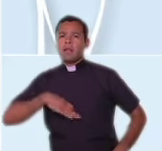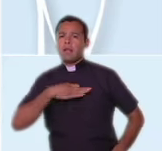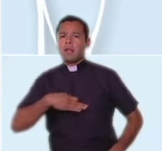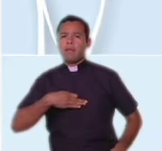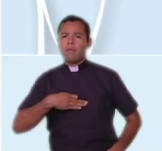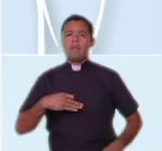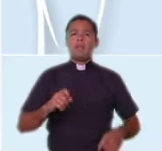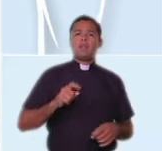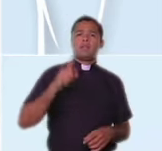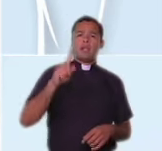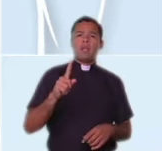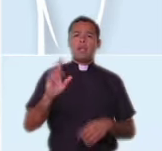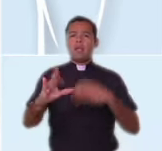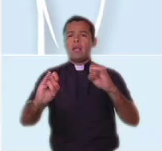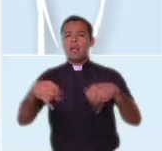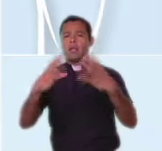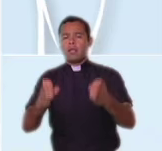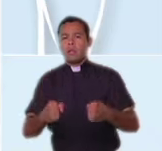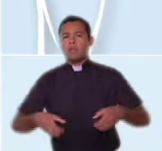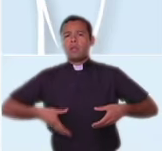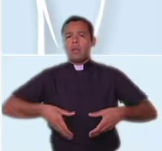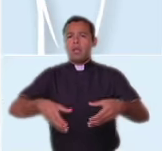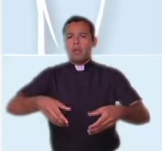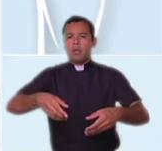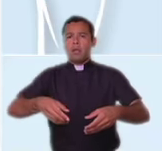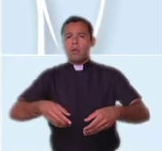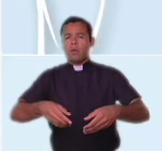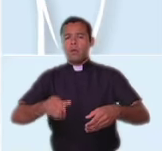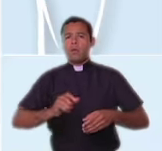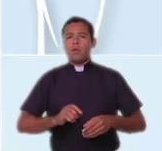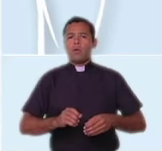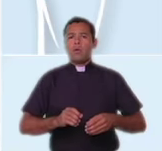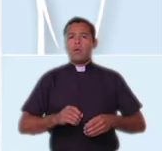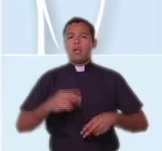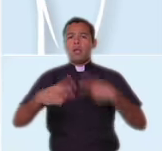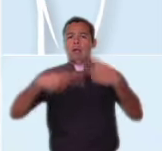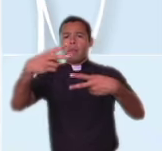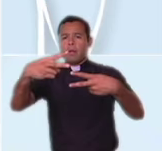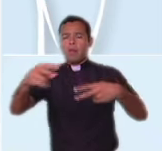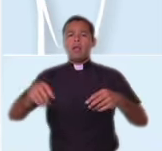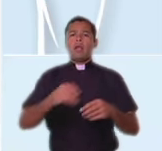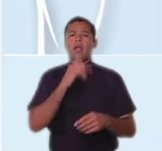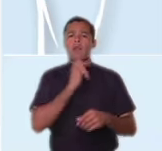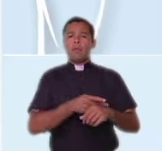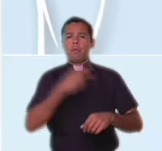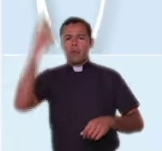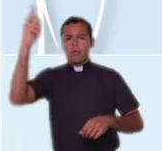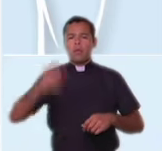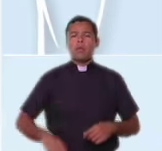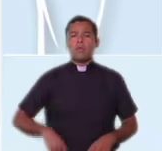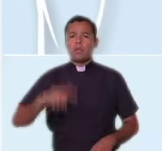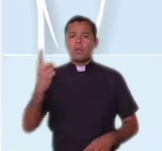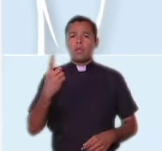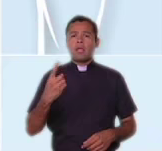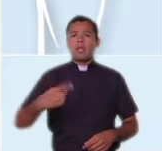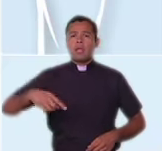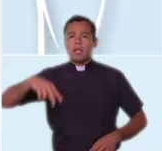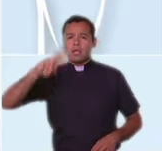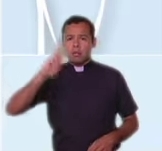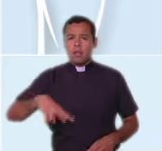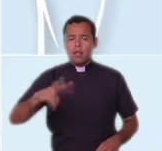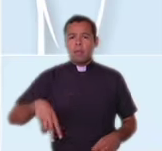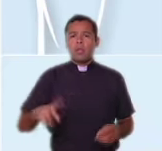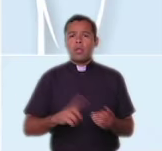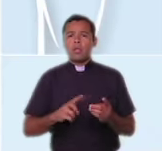realizar plenamente, va a ser en Jerusalén, este camino hacia el Padre a través de su muerte en cruz, que es donde